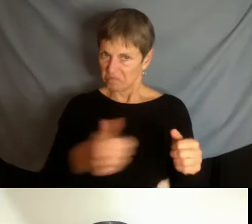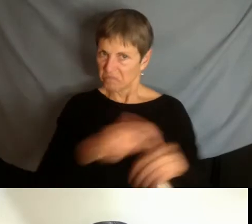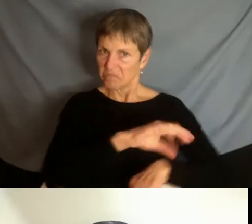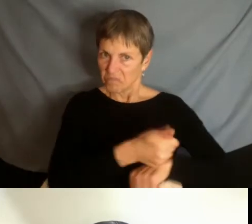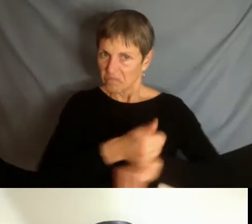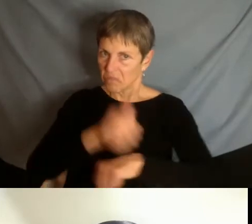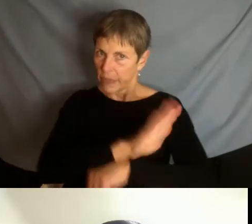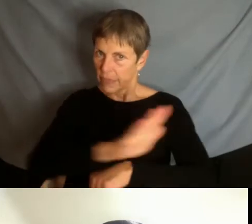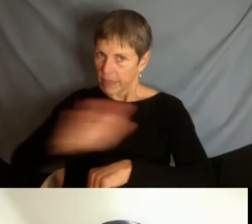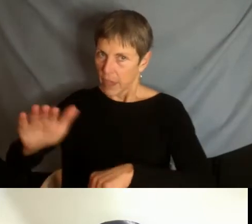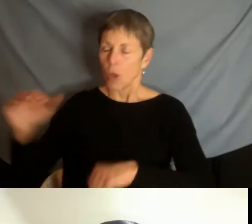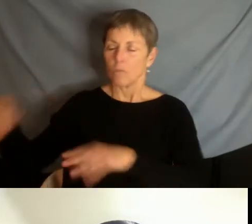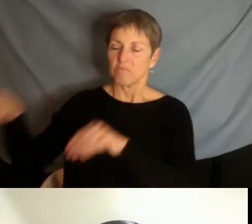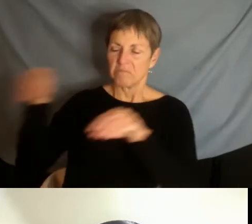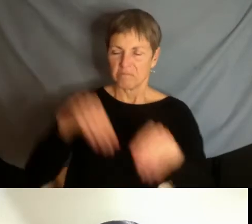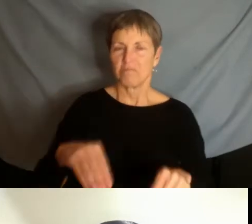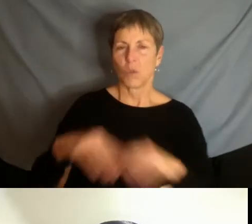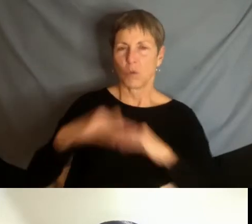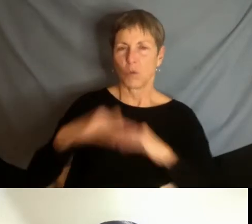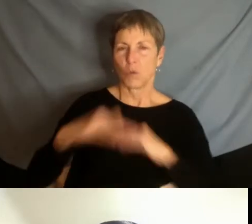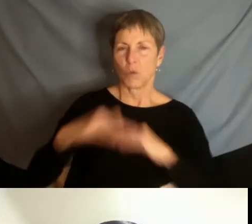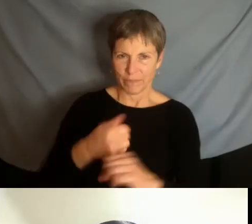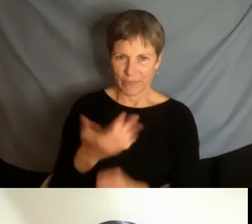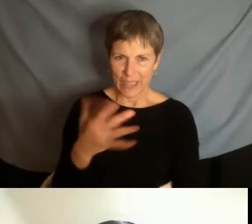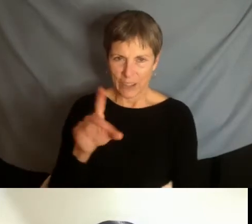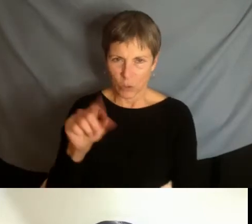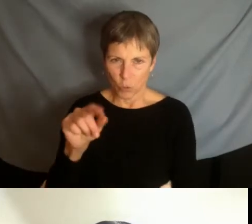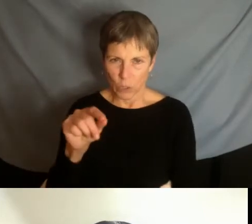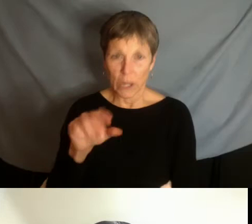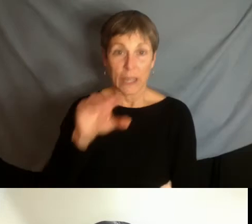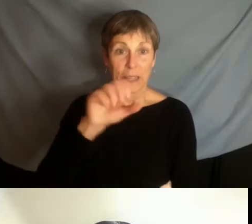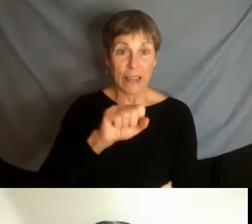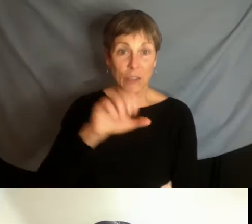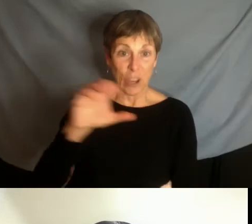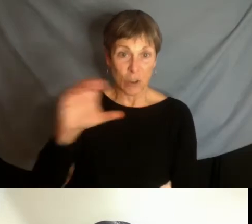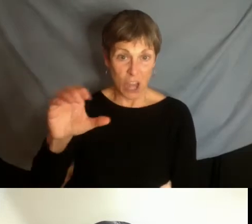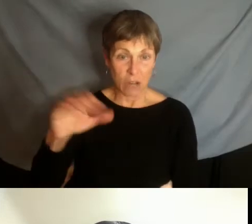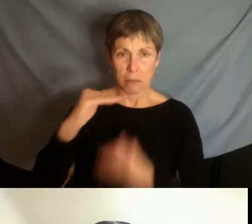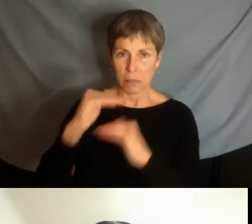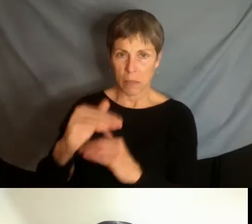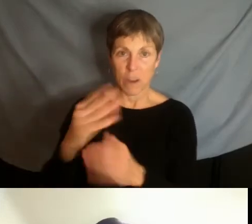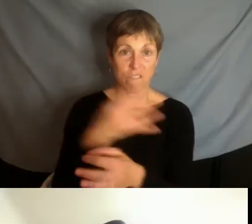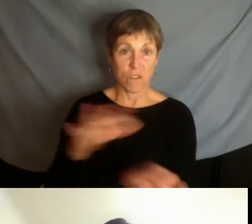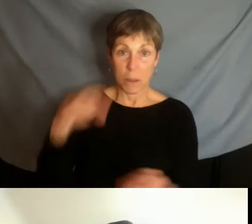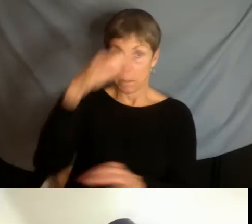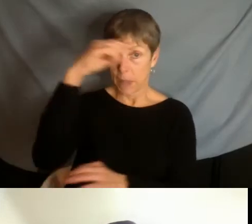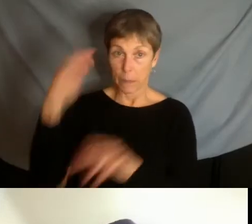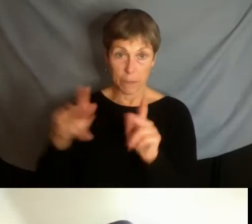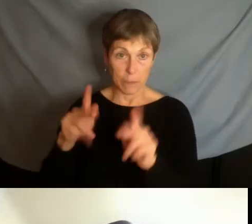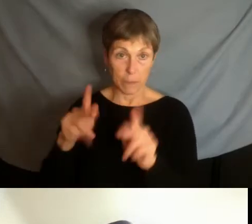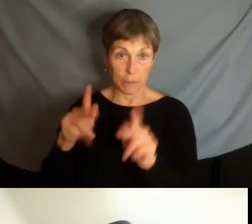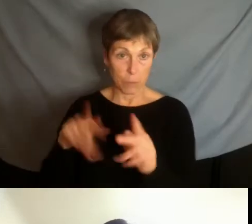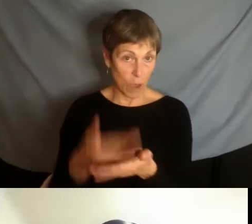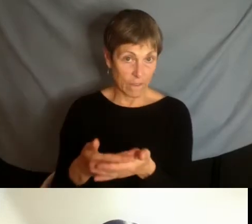a poner restricciones de inmigración en los 1820. Carolina del Sur fue la primera, pusieron límites en